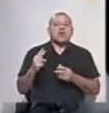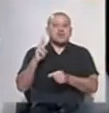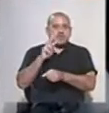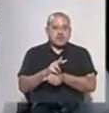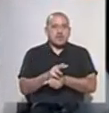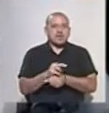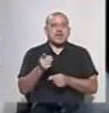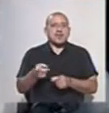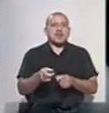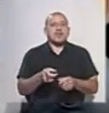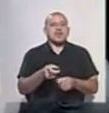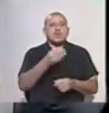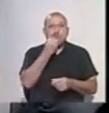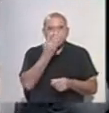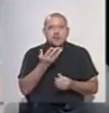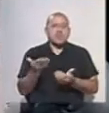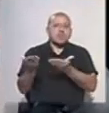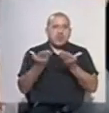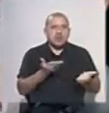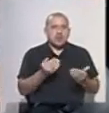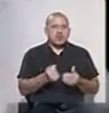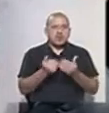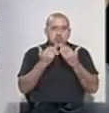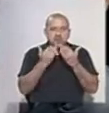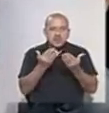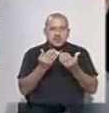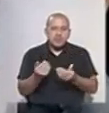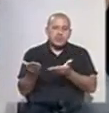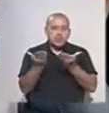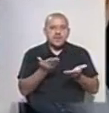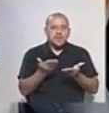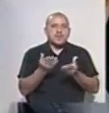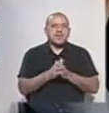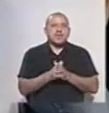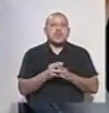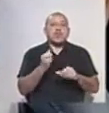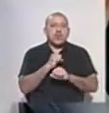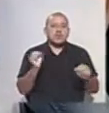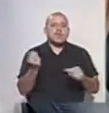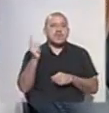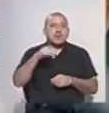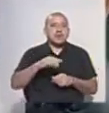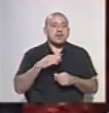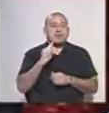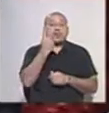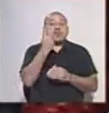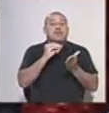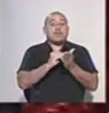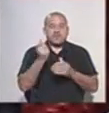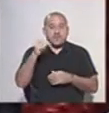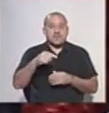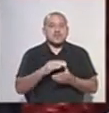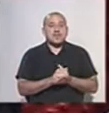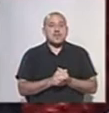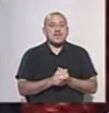¿Cómo andan? Bienvenidos. Muy bien. Muchas gracias por permitirnos venir al programa por primera vez yo. Gracias por haber